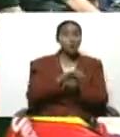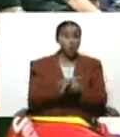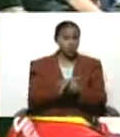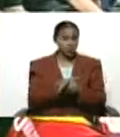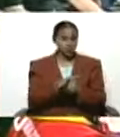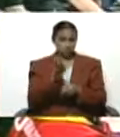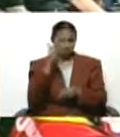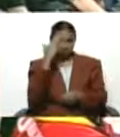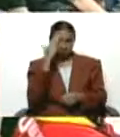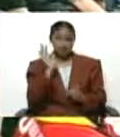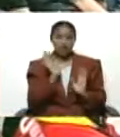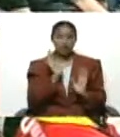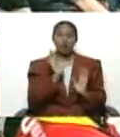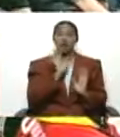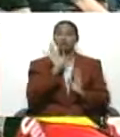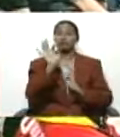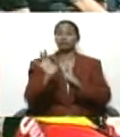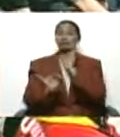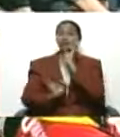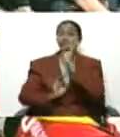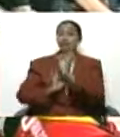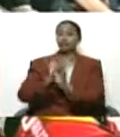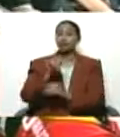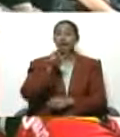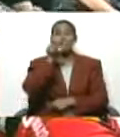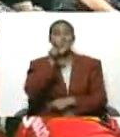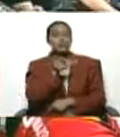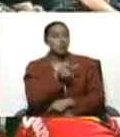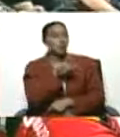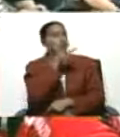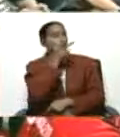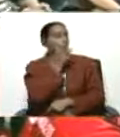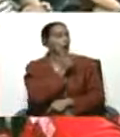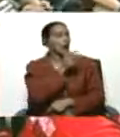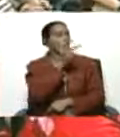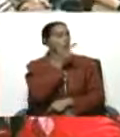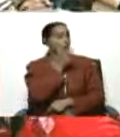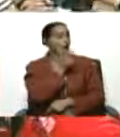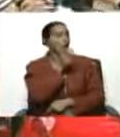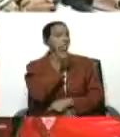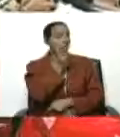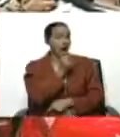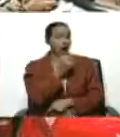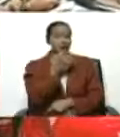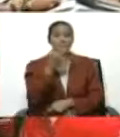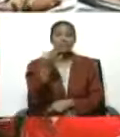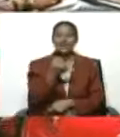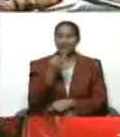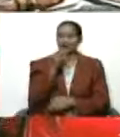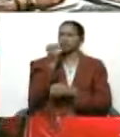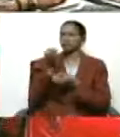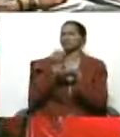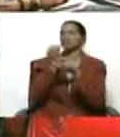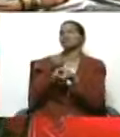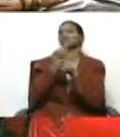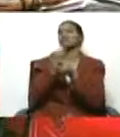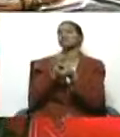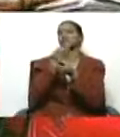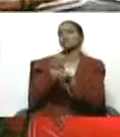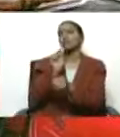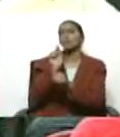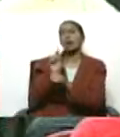pusieras? Ahí comienza uno con sus argumentos, ¿eh? De verdad. Porque los argumentos tienen que ser verdades.